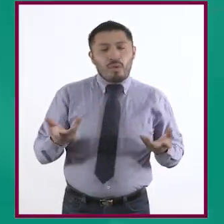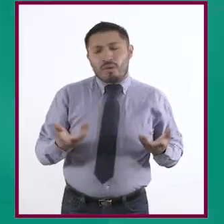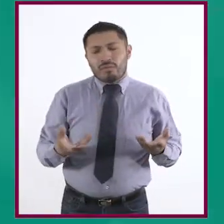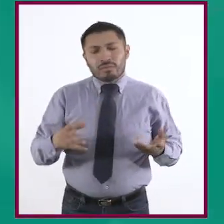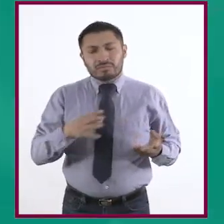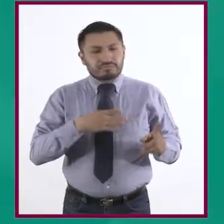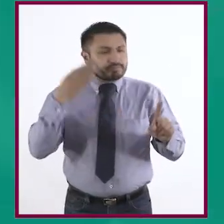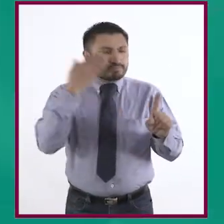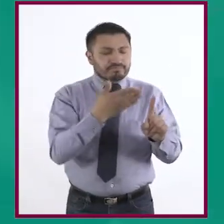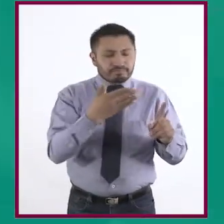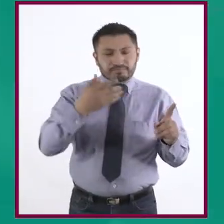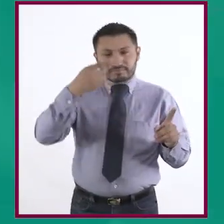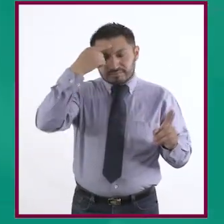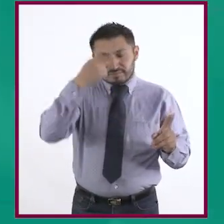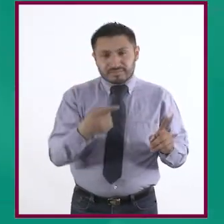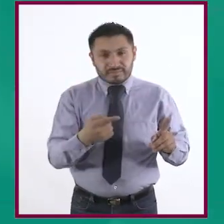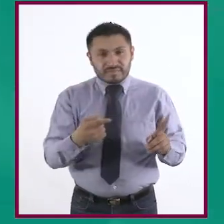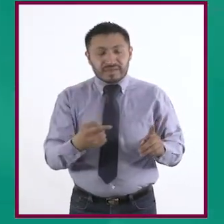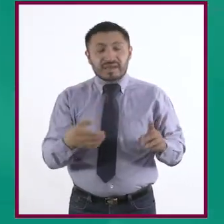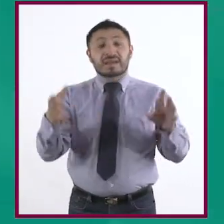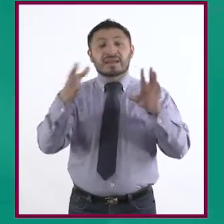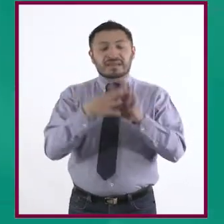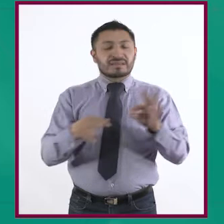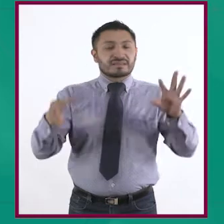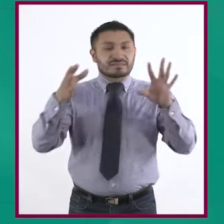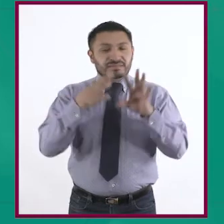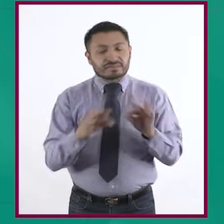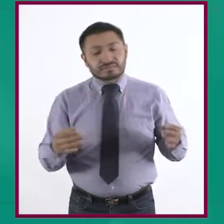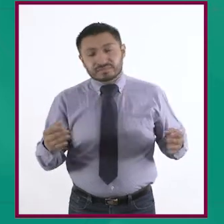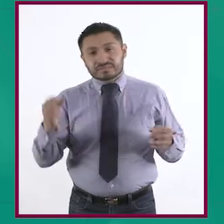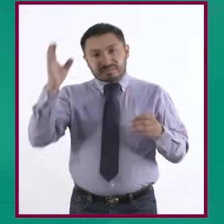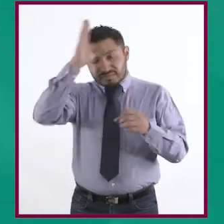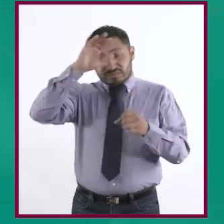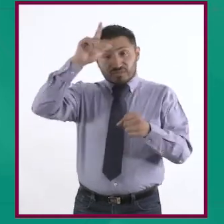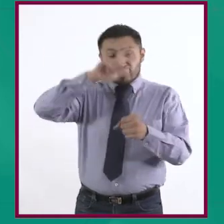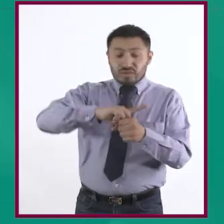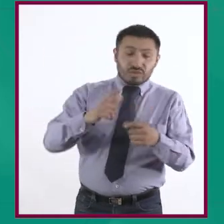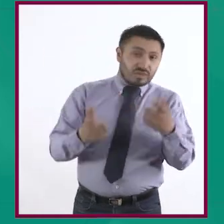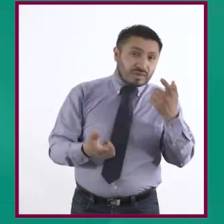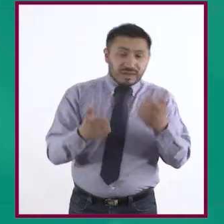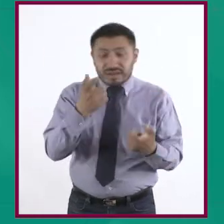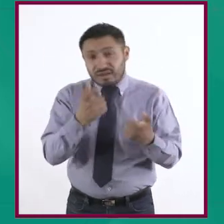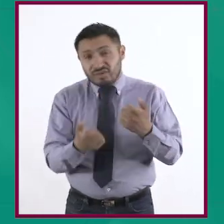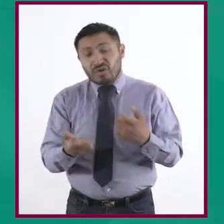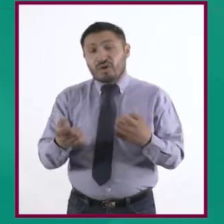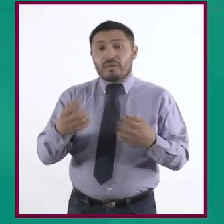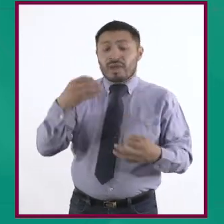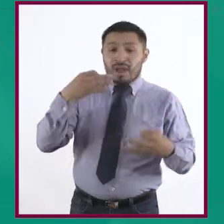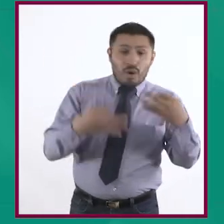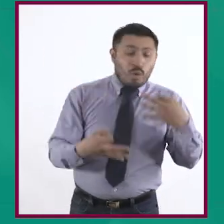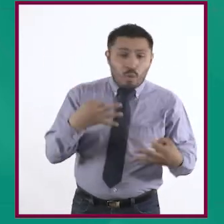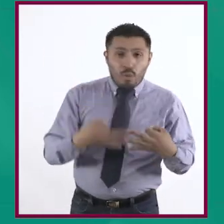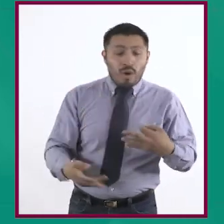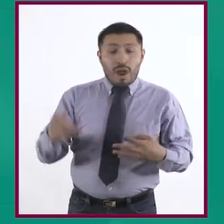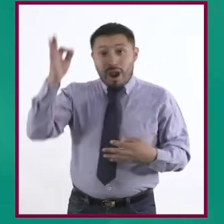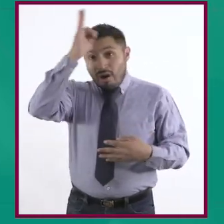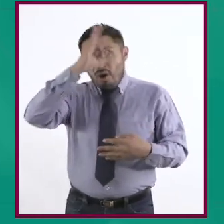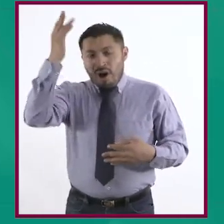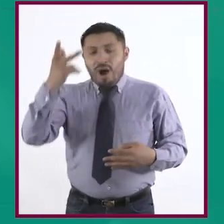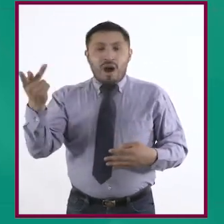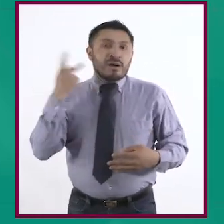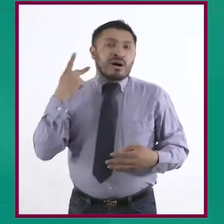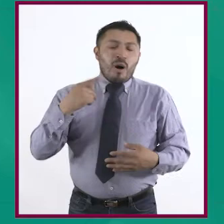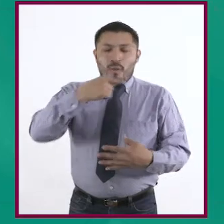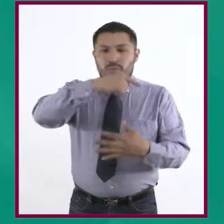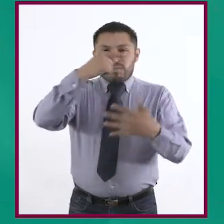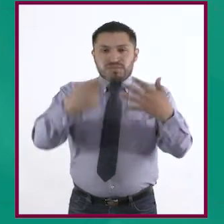sirve para reflexionar sobre las implicaciones sociales, culturales, económicas, jurídicas, filosóficas y de